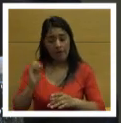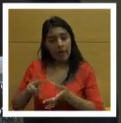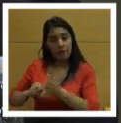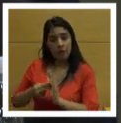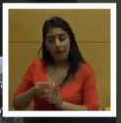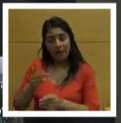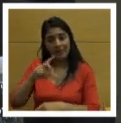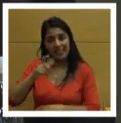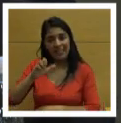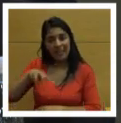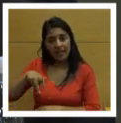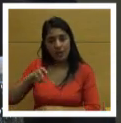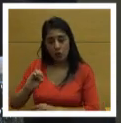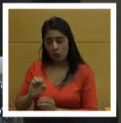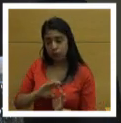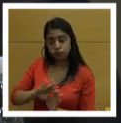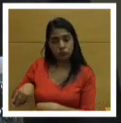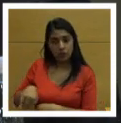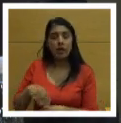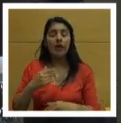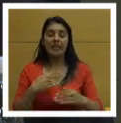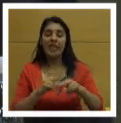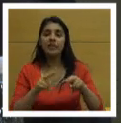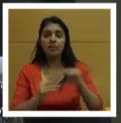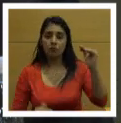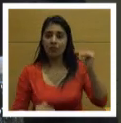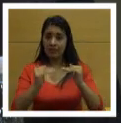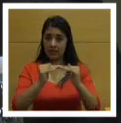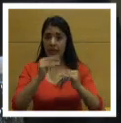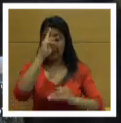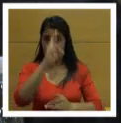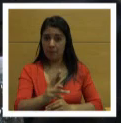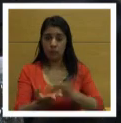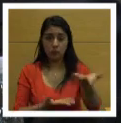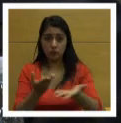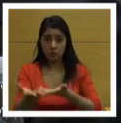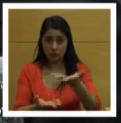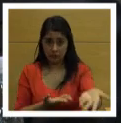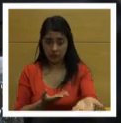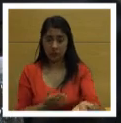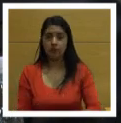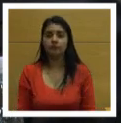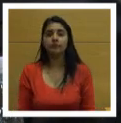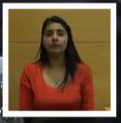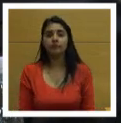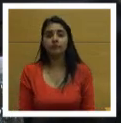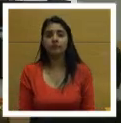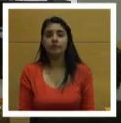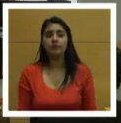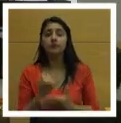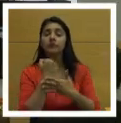nuestras realidades de bienestar en un marco de equidad, respeto, solidaridad y efecto.